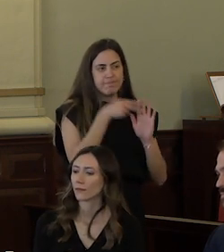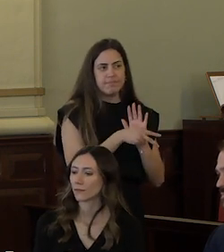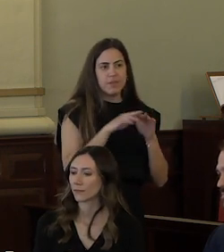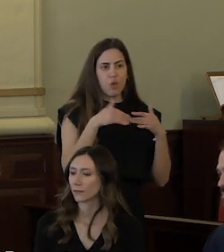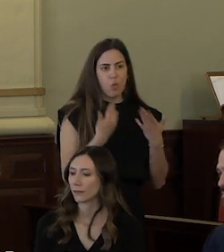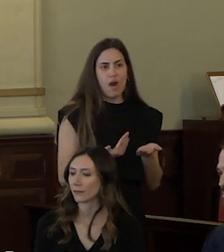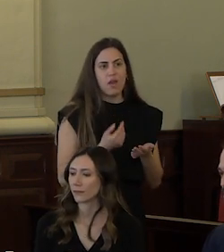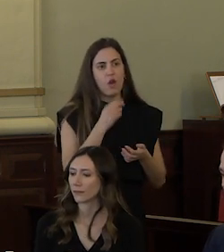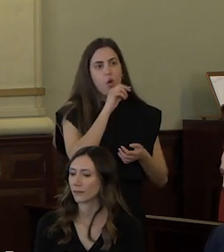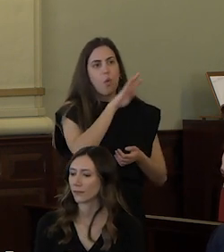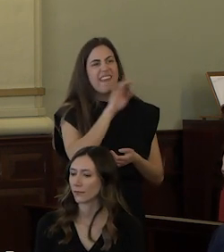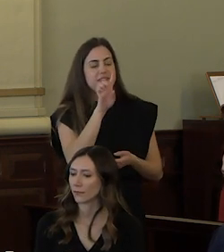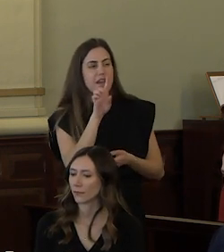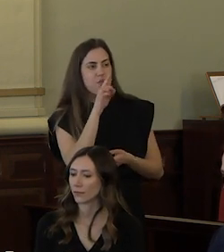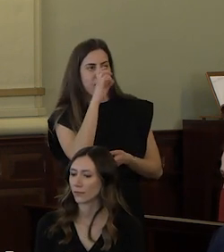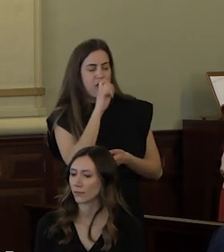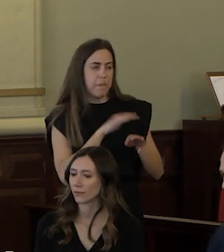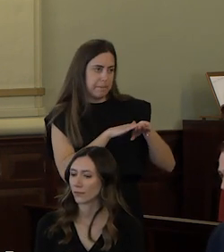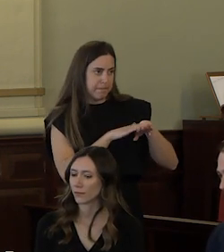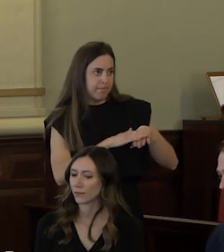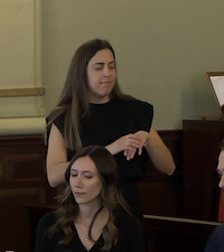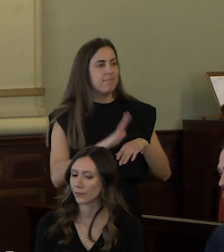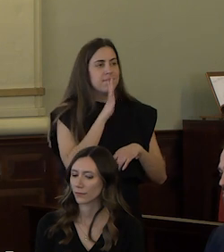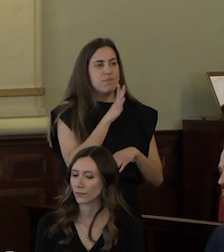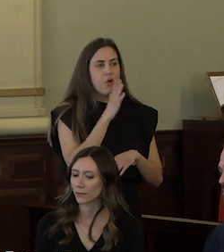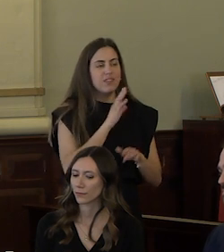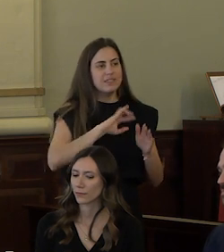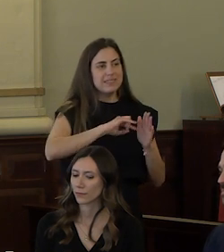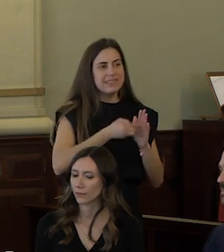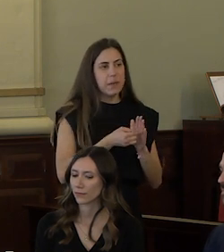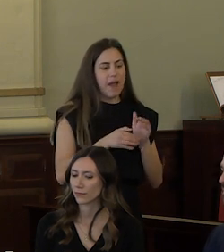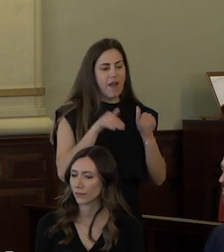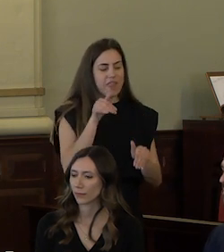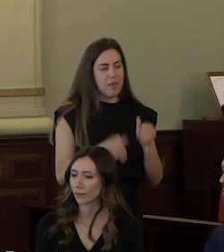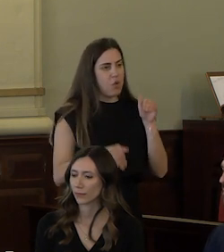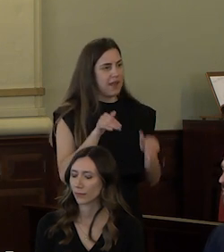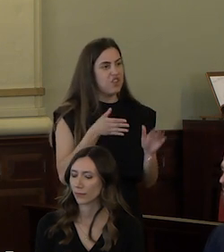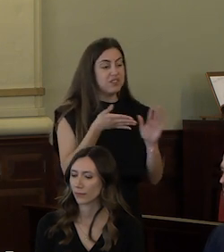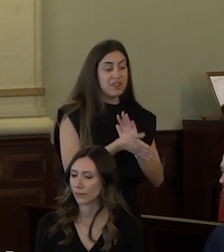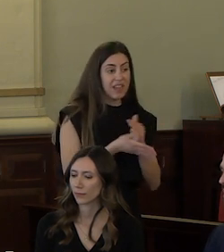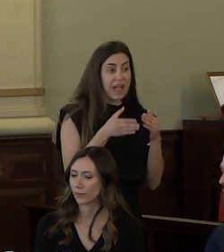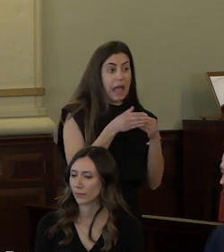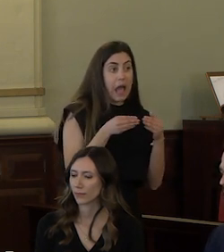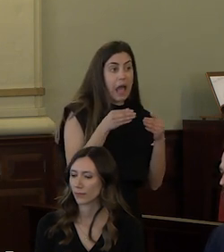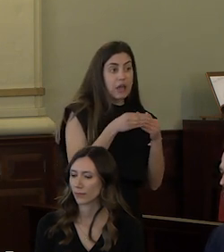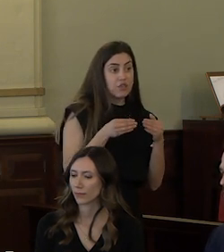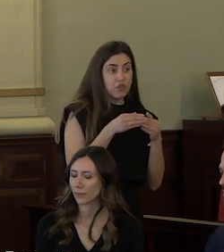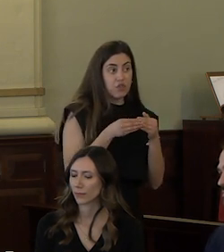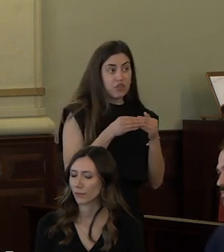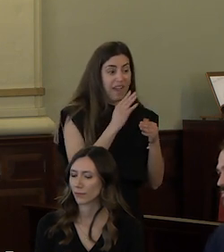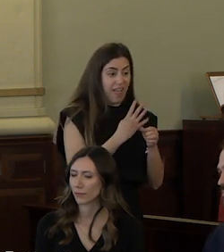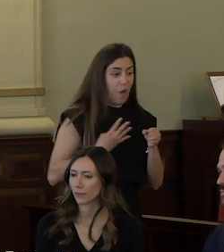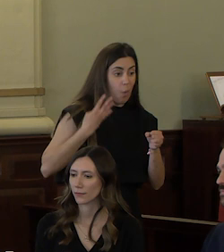desde hace 41 años, perdona, por un sistema democrático donde los afiliados cada 4 años pues,